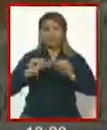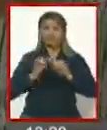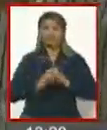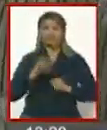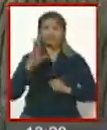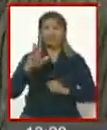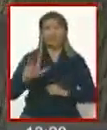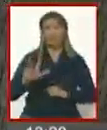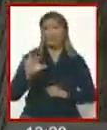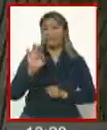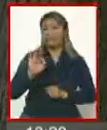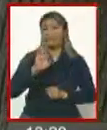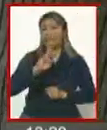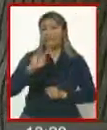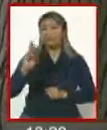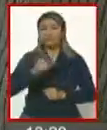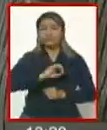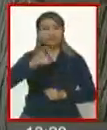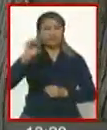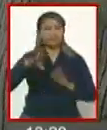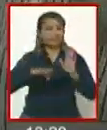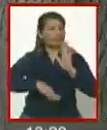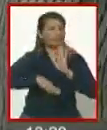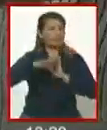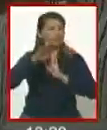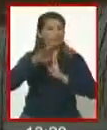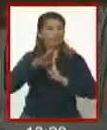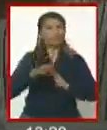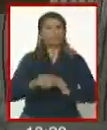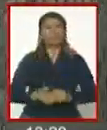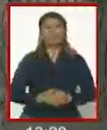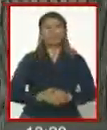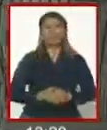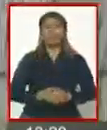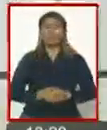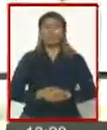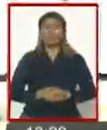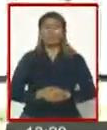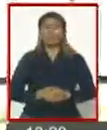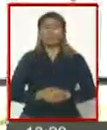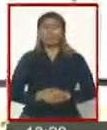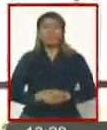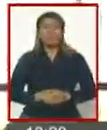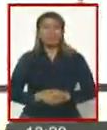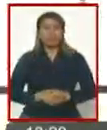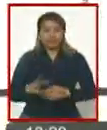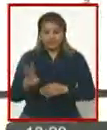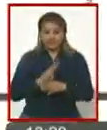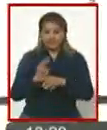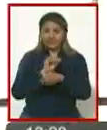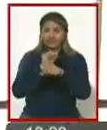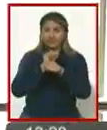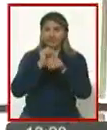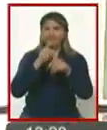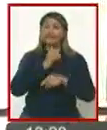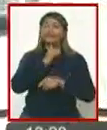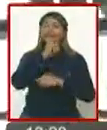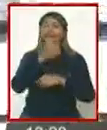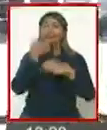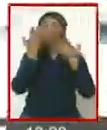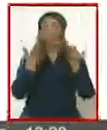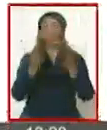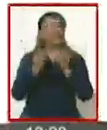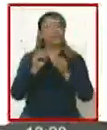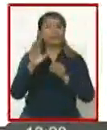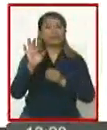y 3,66% fue el porcentaje más alto que llegó a la tasa de referencia. El ministro de Trabajo aseguró que